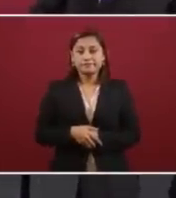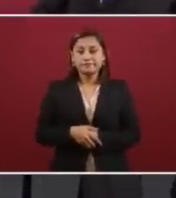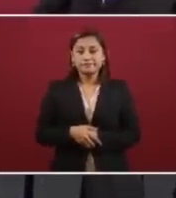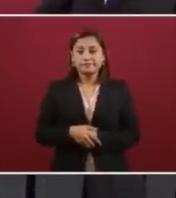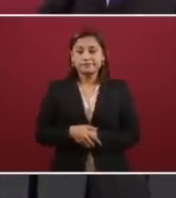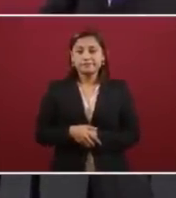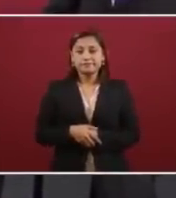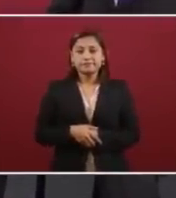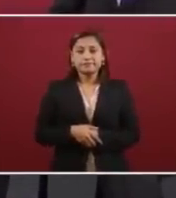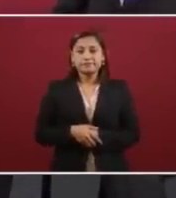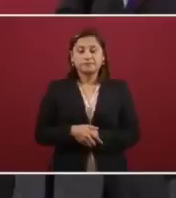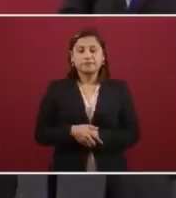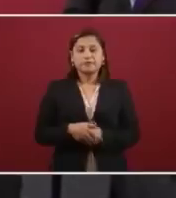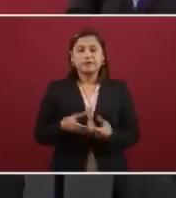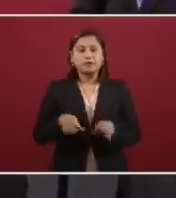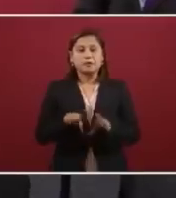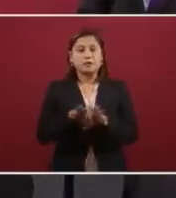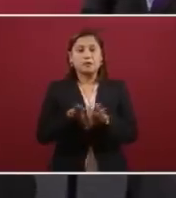la abandonada